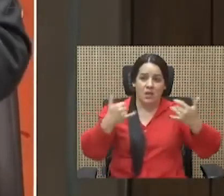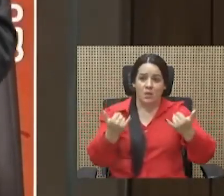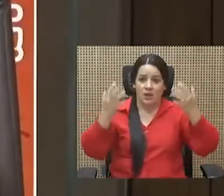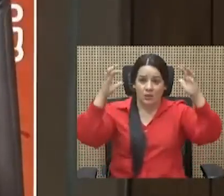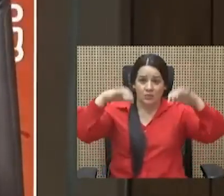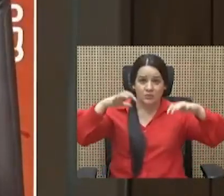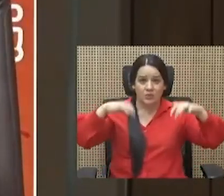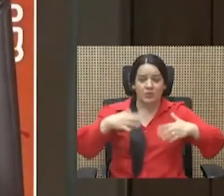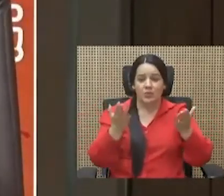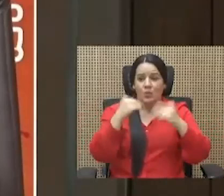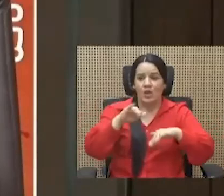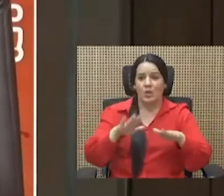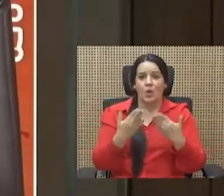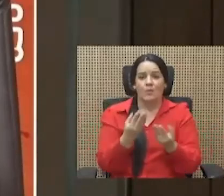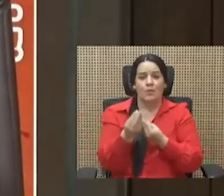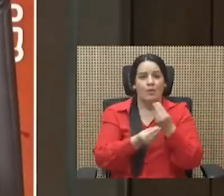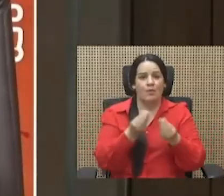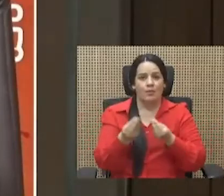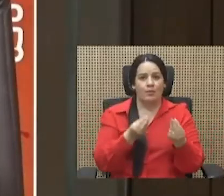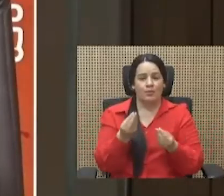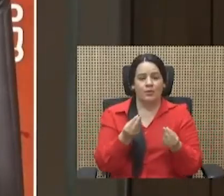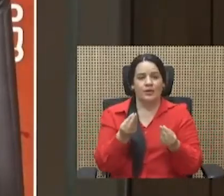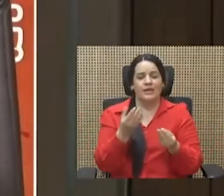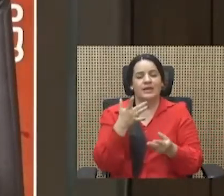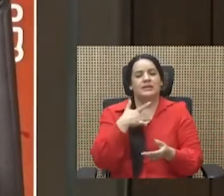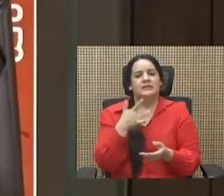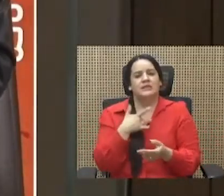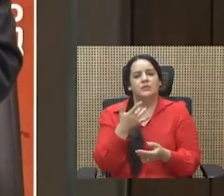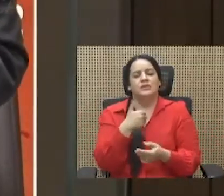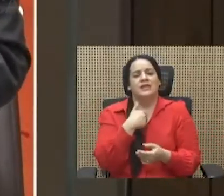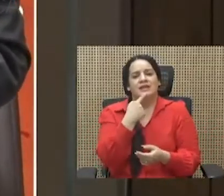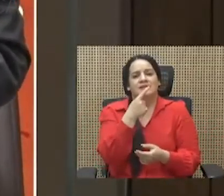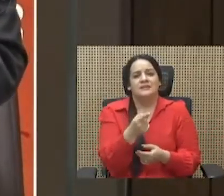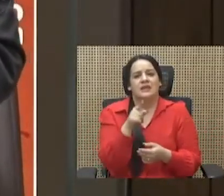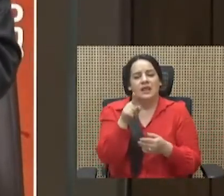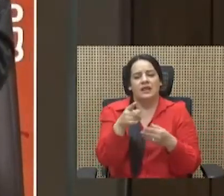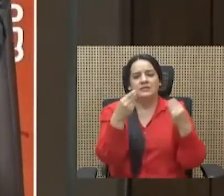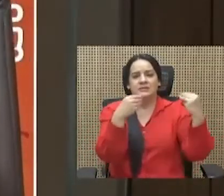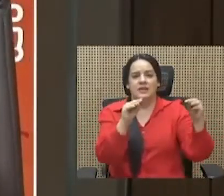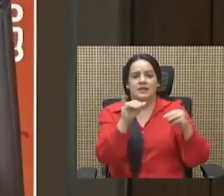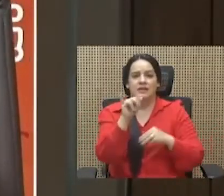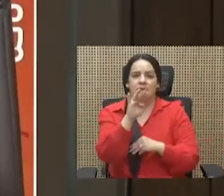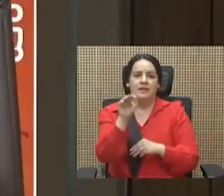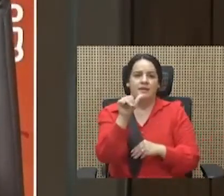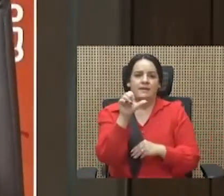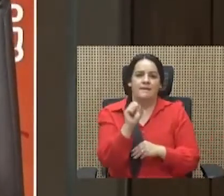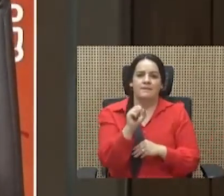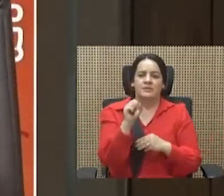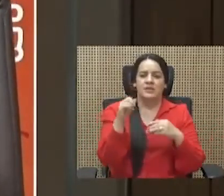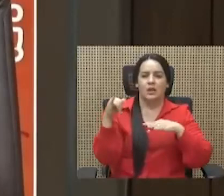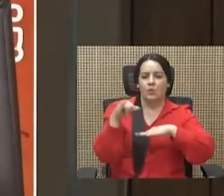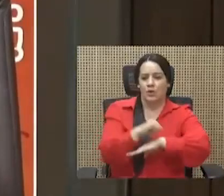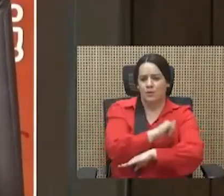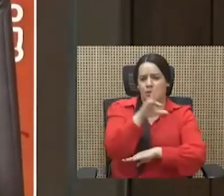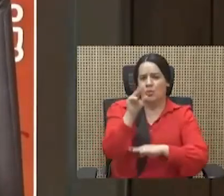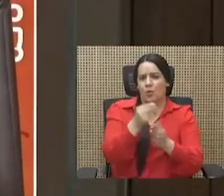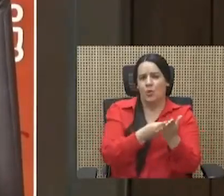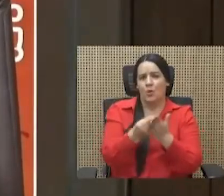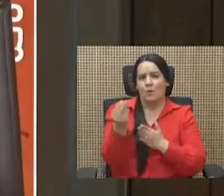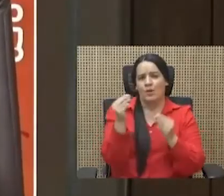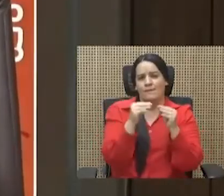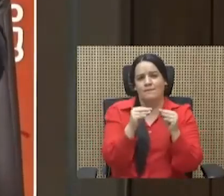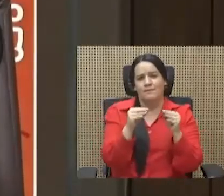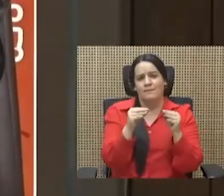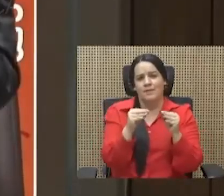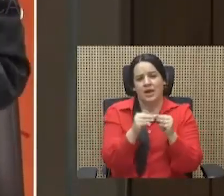¿Qué sentido tiene decirle a las tiendas de limas en los aeropuertos: no compre más licores, no compre más